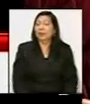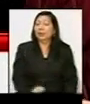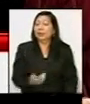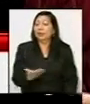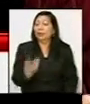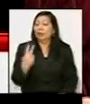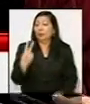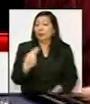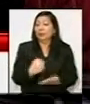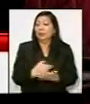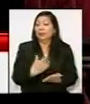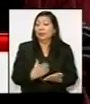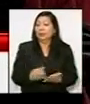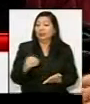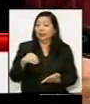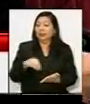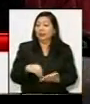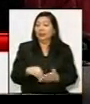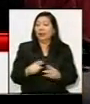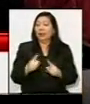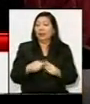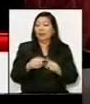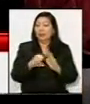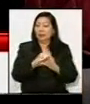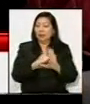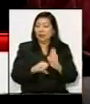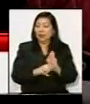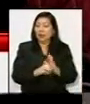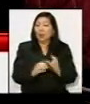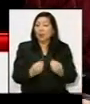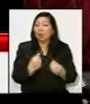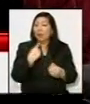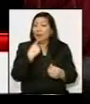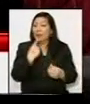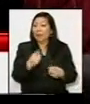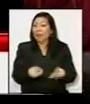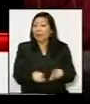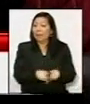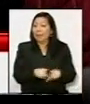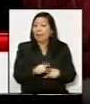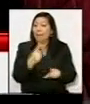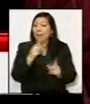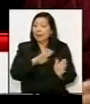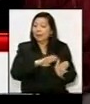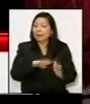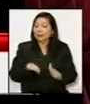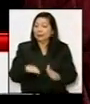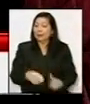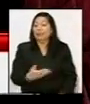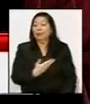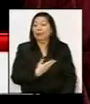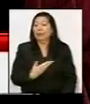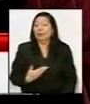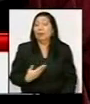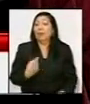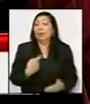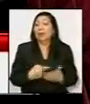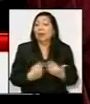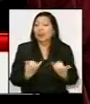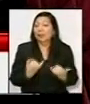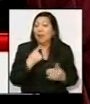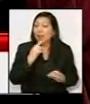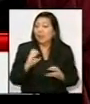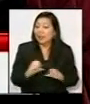se adopten sus como lo ha propuesto el tribunal constitucional como el más propuesto también para bajar el presidente de la república porque ahí estamos